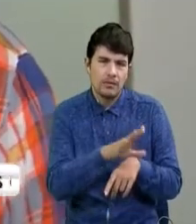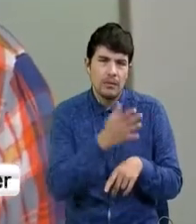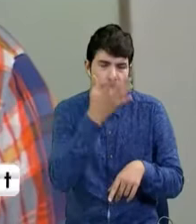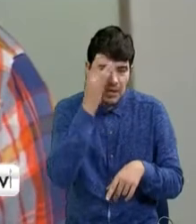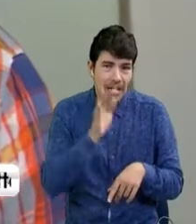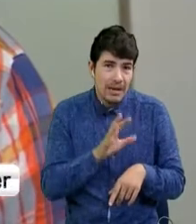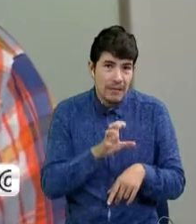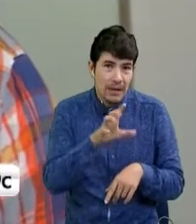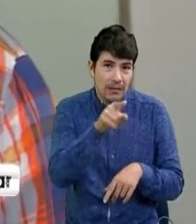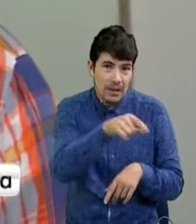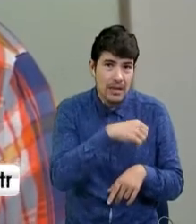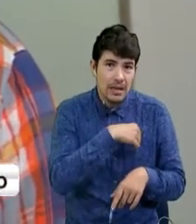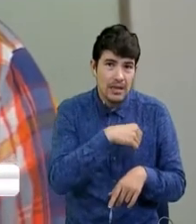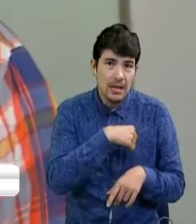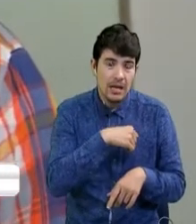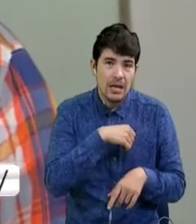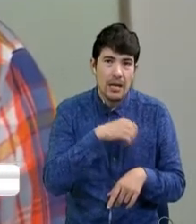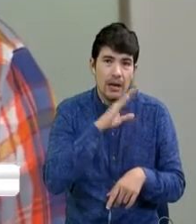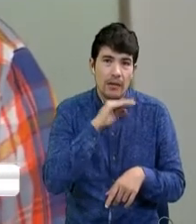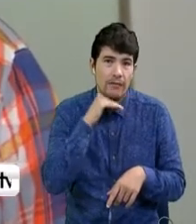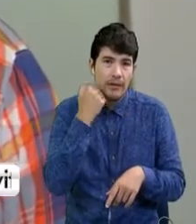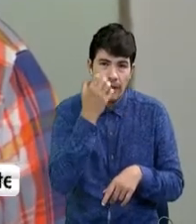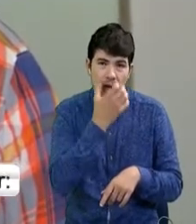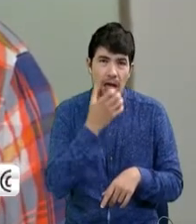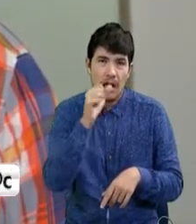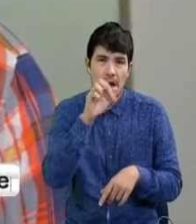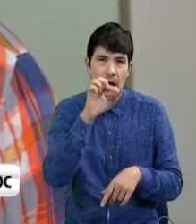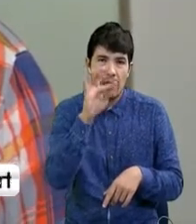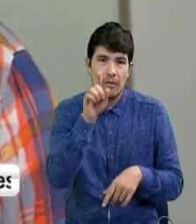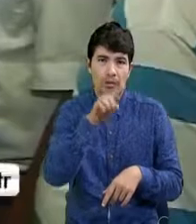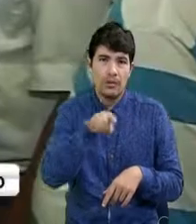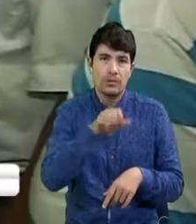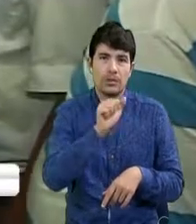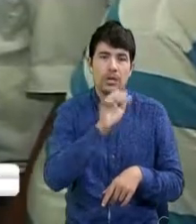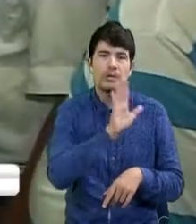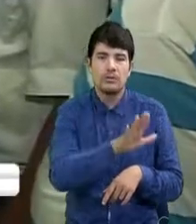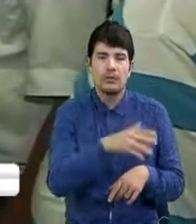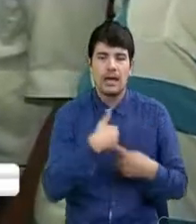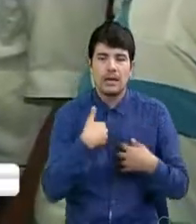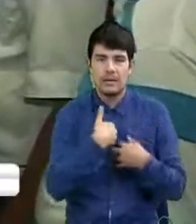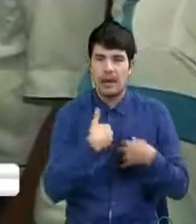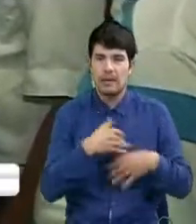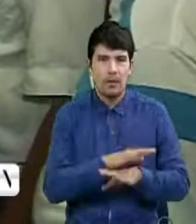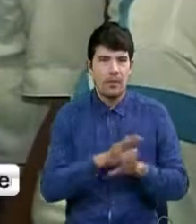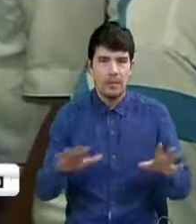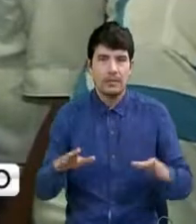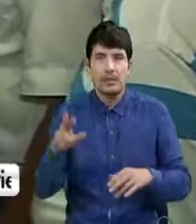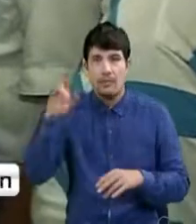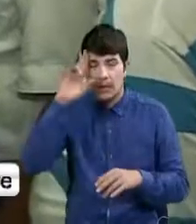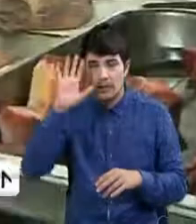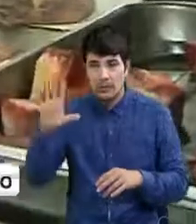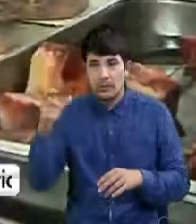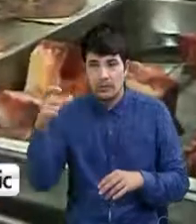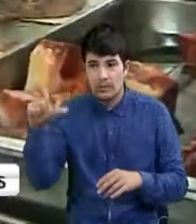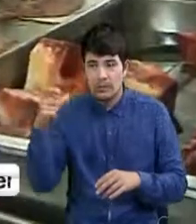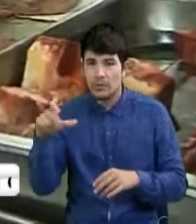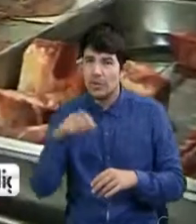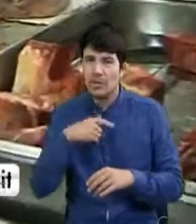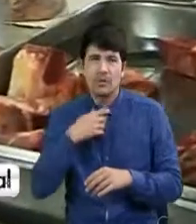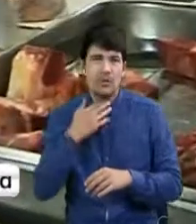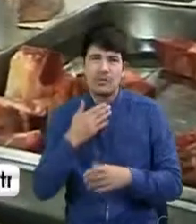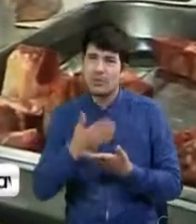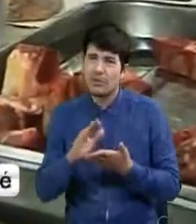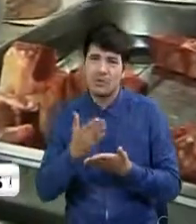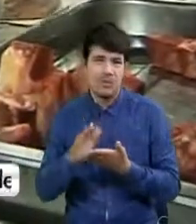que produce la fiebre aftosa es netamente animal. Y es que los cucuteños han dejado de comprar carne de res vacuna